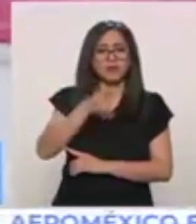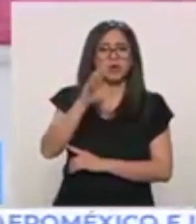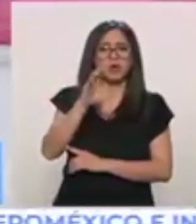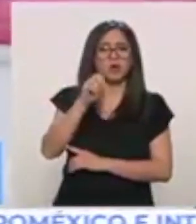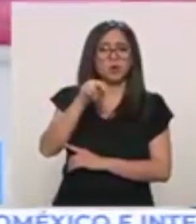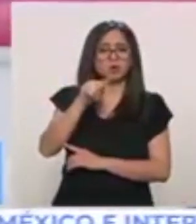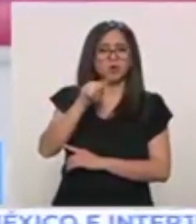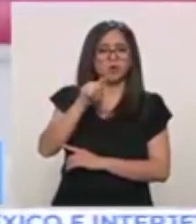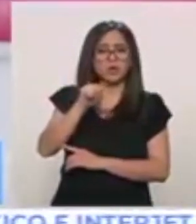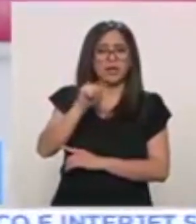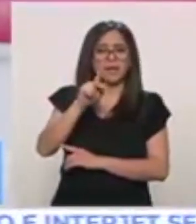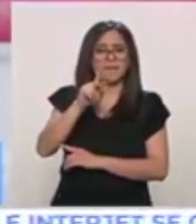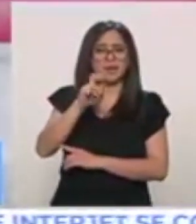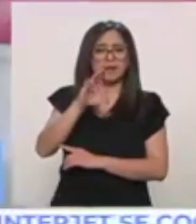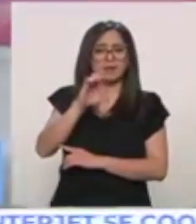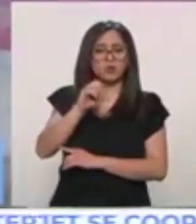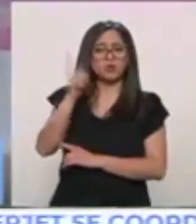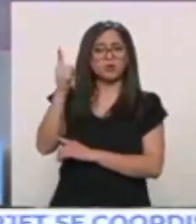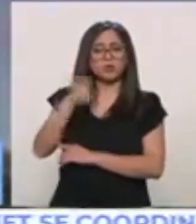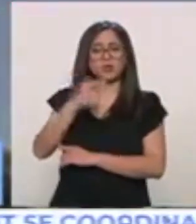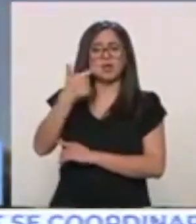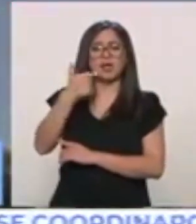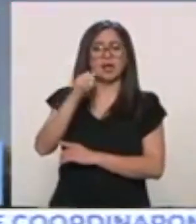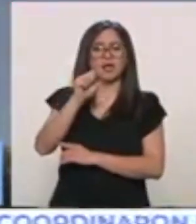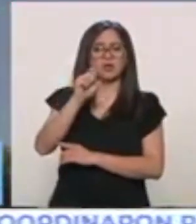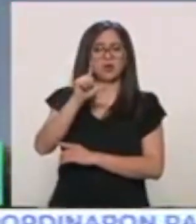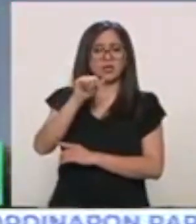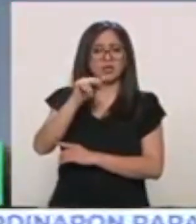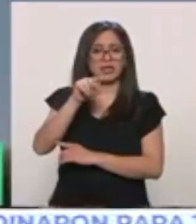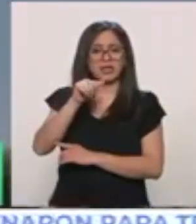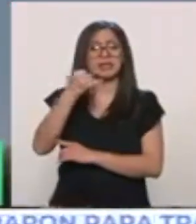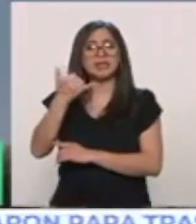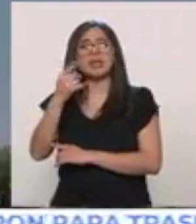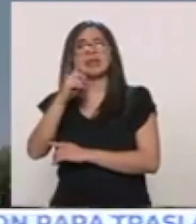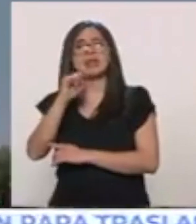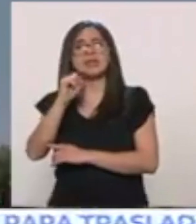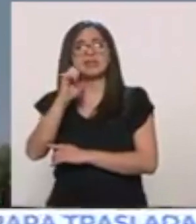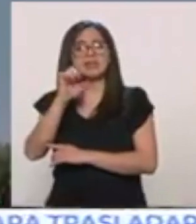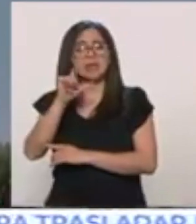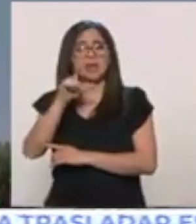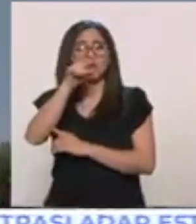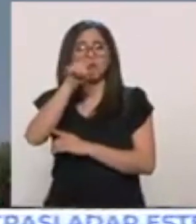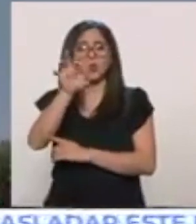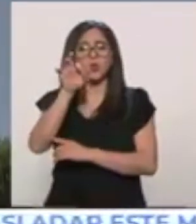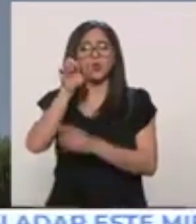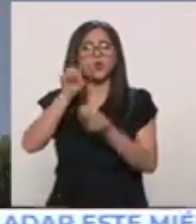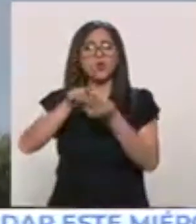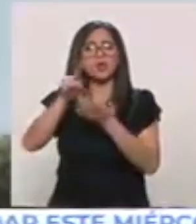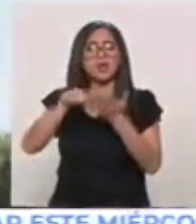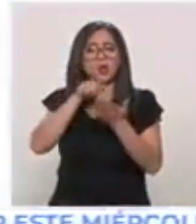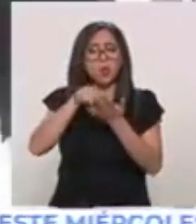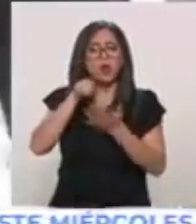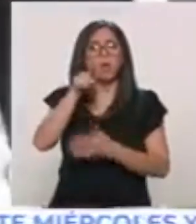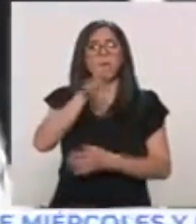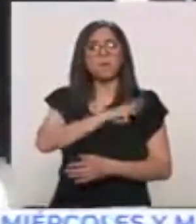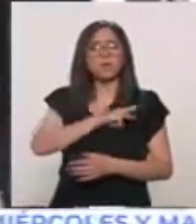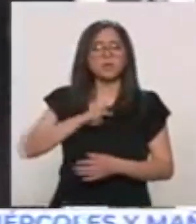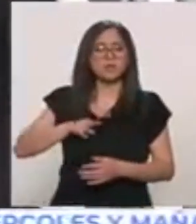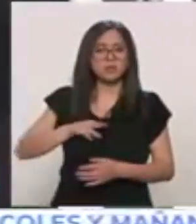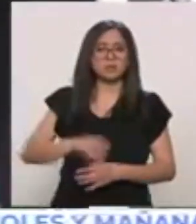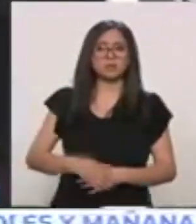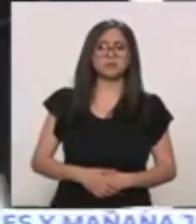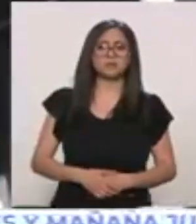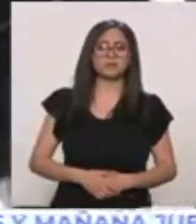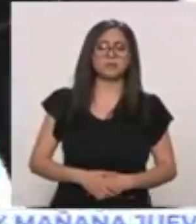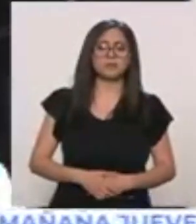www.cre.gov.mx/consulta precios /gasolinas y diésel y ahí elija la entidad federativa y el municipio. No, pues yo creo que